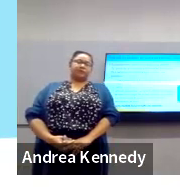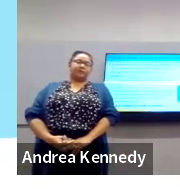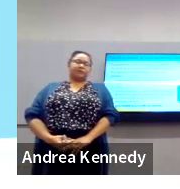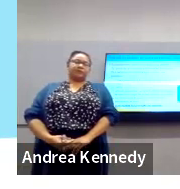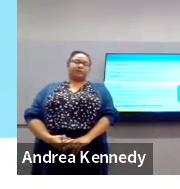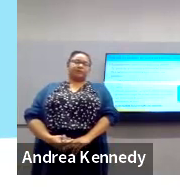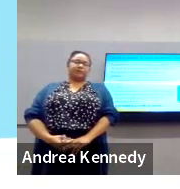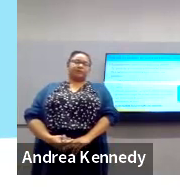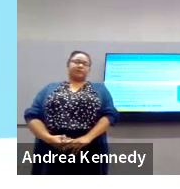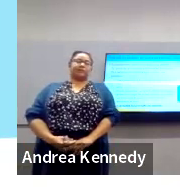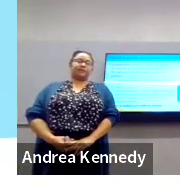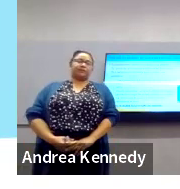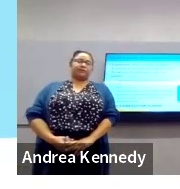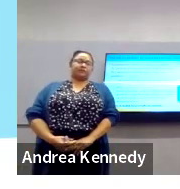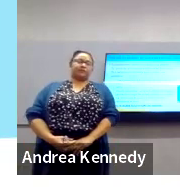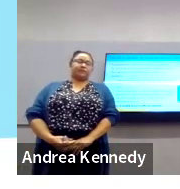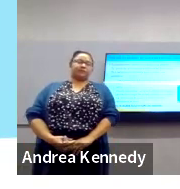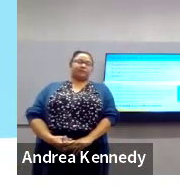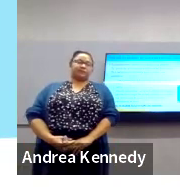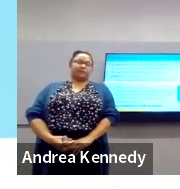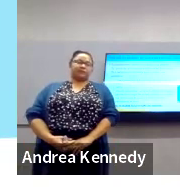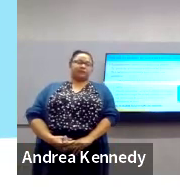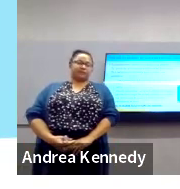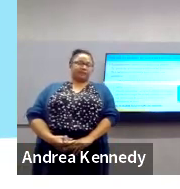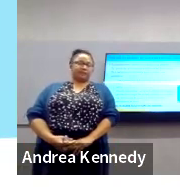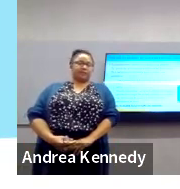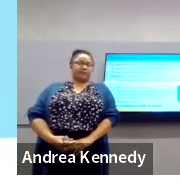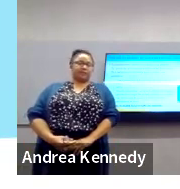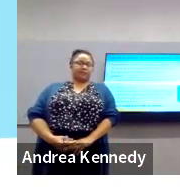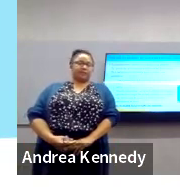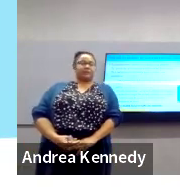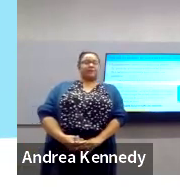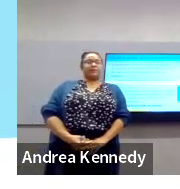cobran por separado y que no están submedidos en el total de su renta.